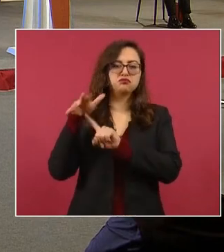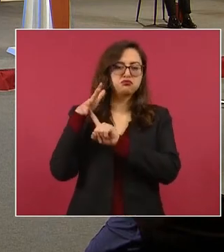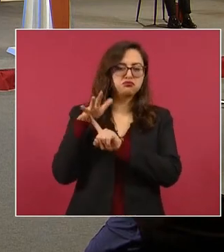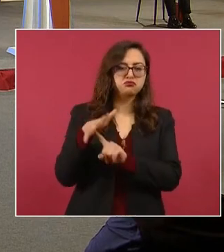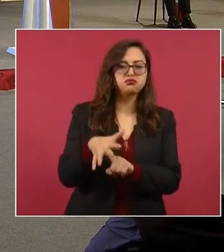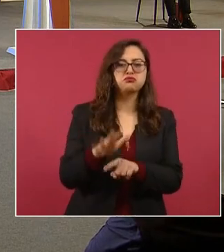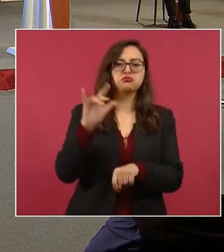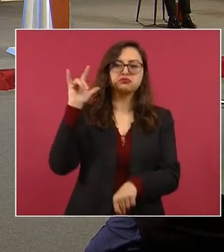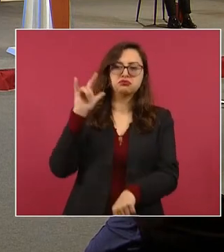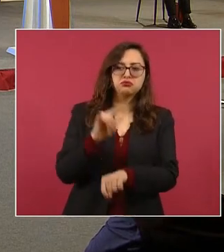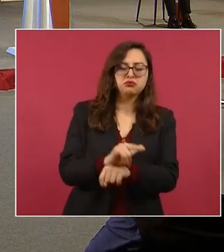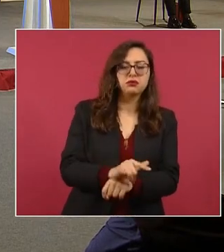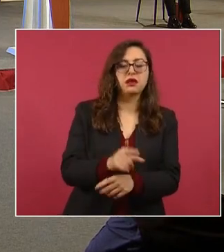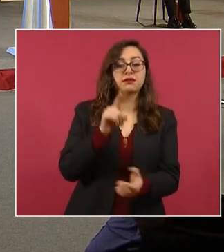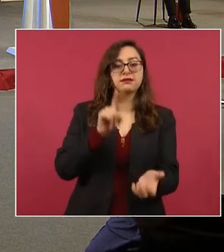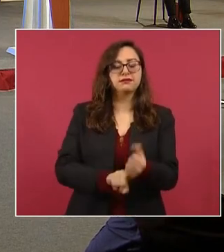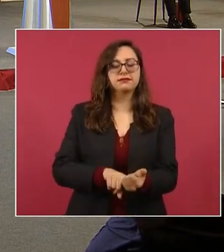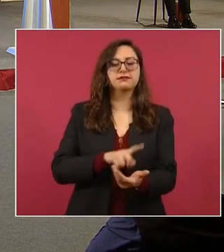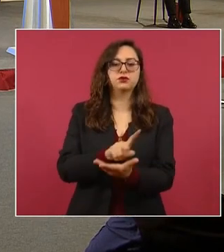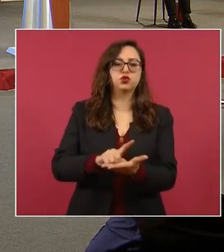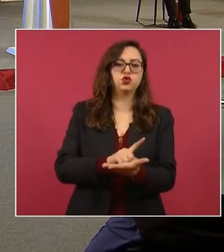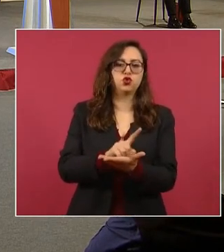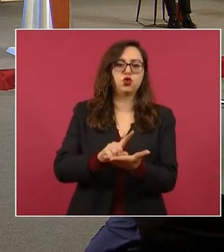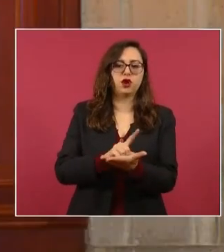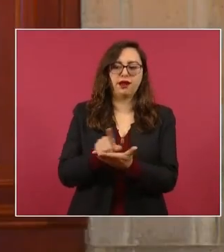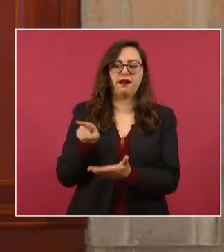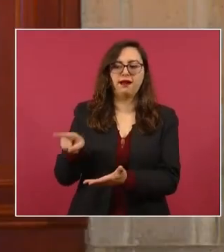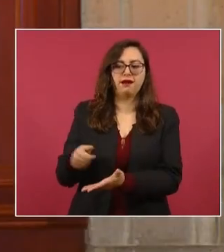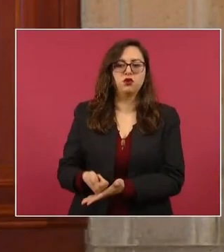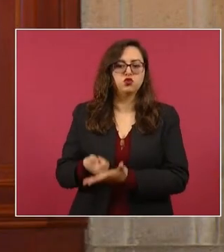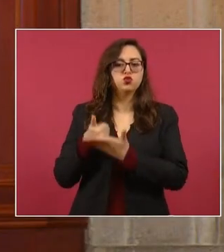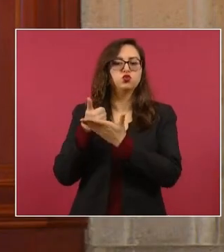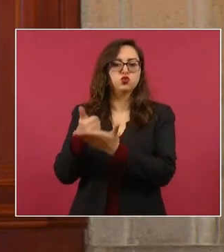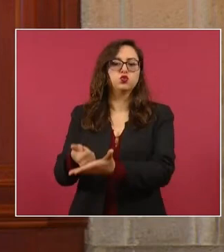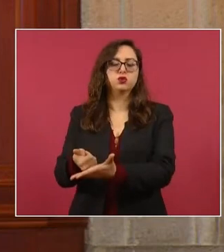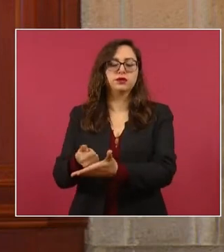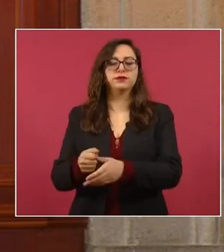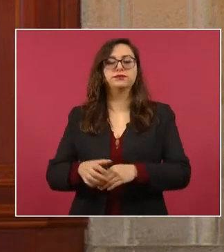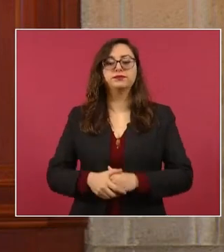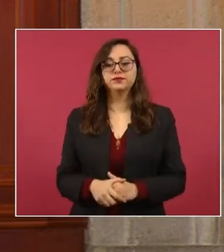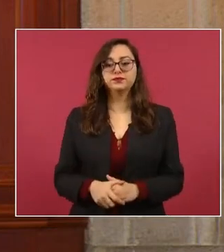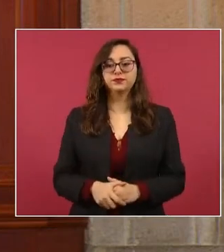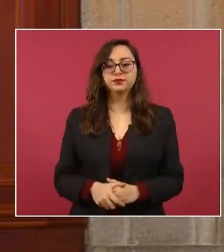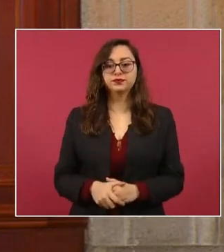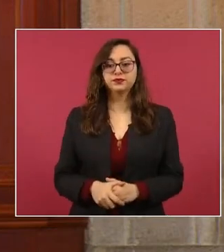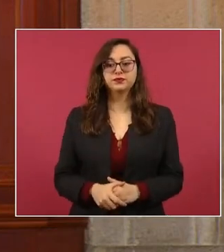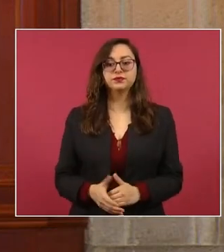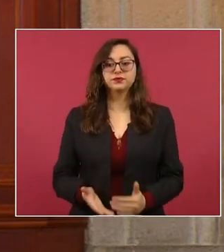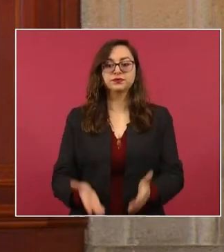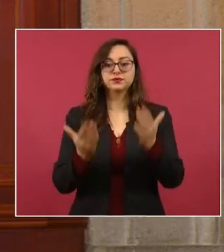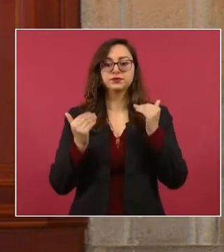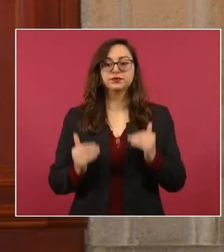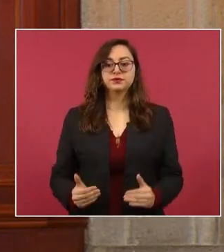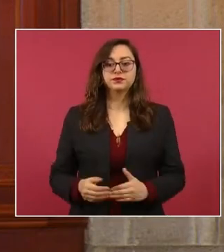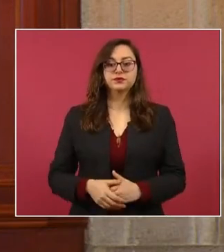aeronaves procedentes de Sudamérica en lugares de la península de Yucatán. Adelante.